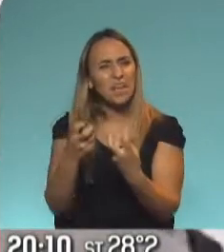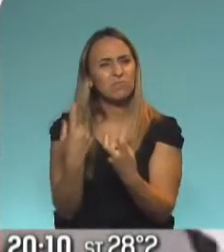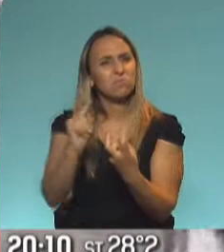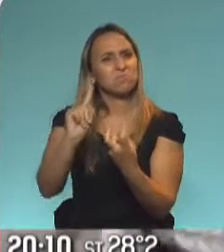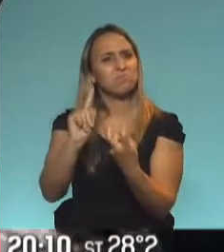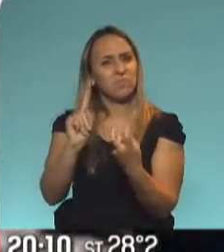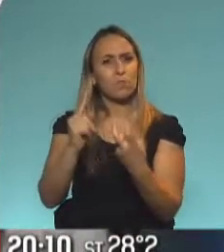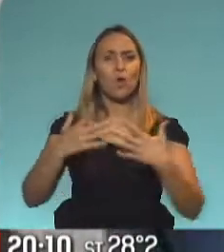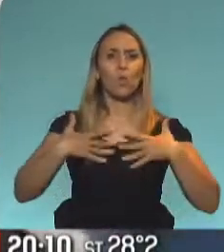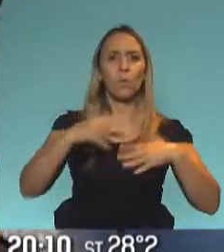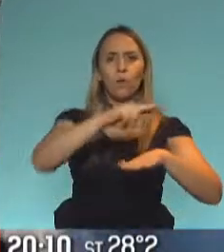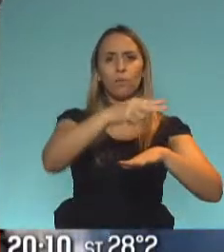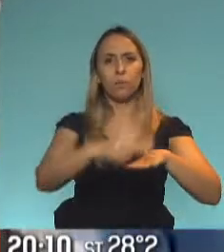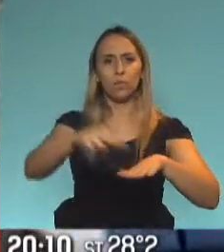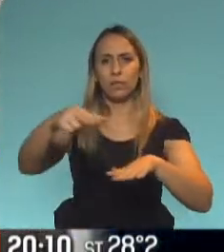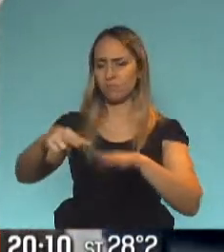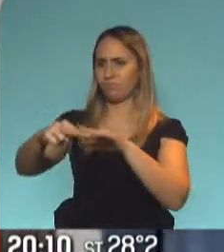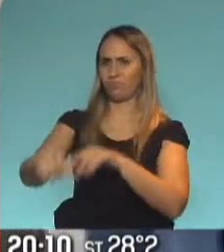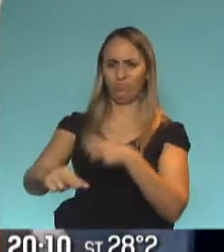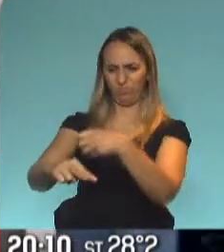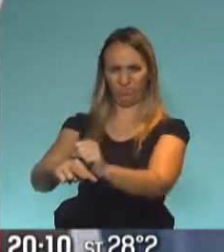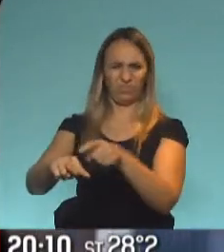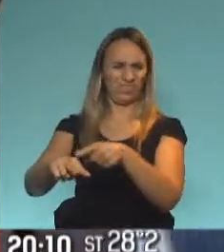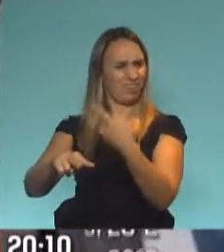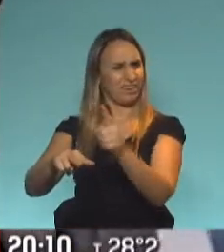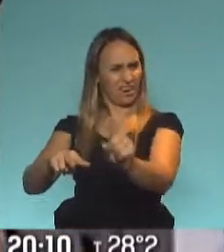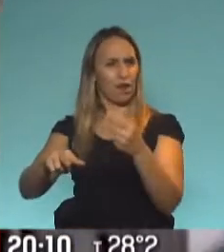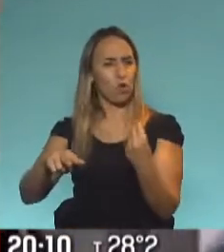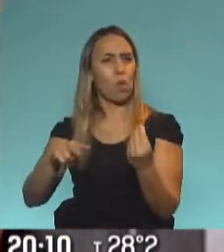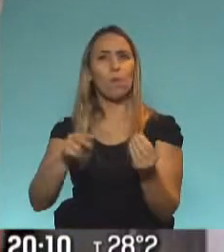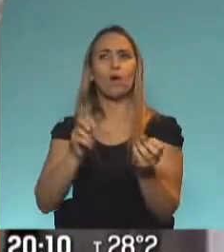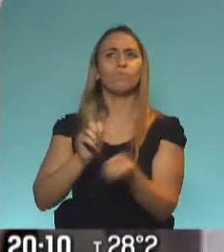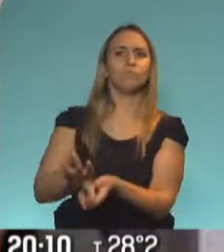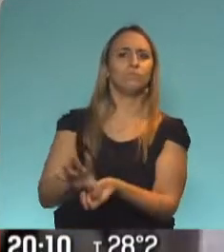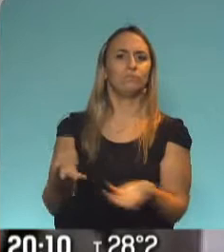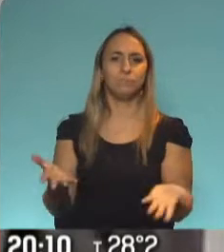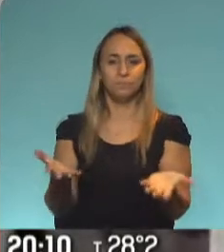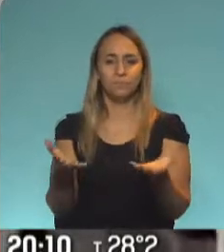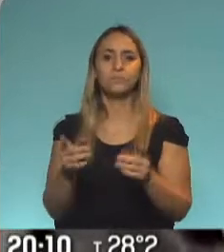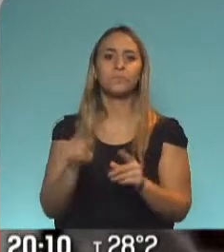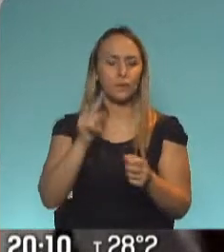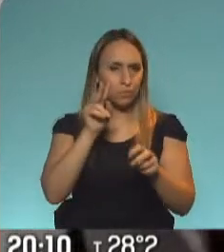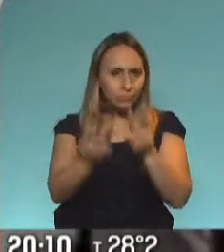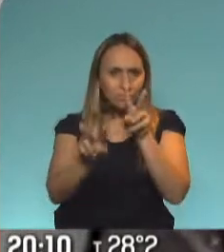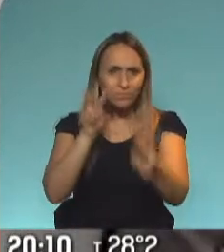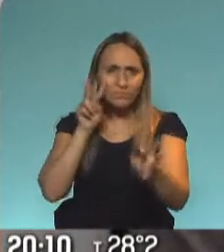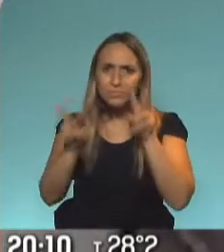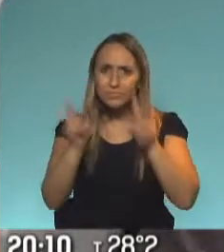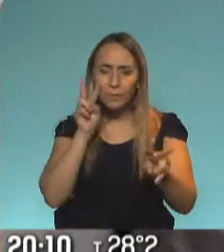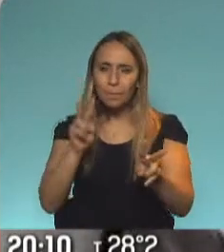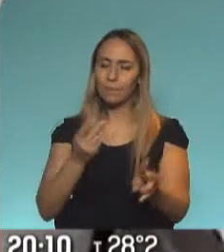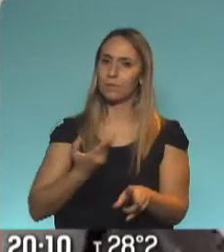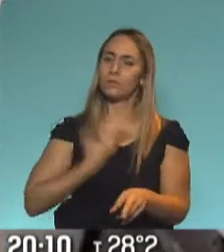dónde había llegado el cuerpo. Esas imágenes en algún momento nos pegaron, porque quería decir que había habido